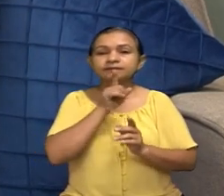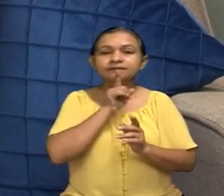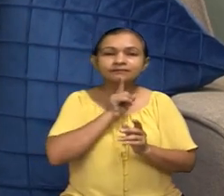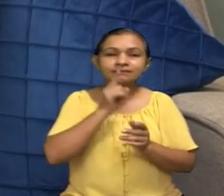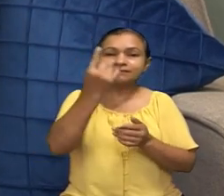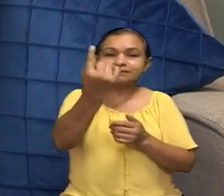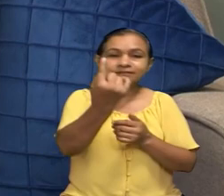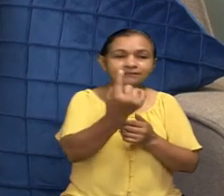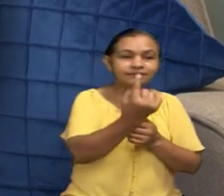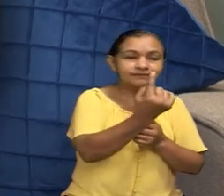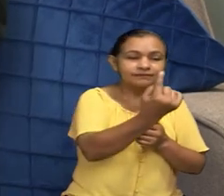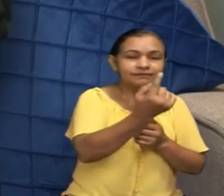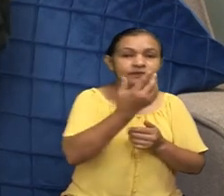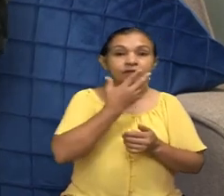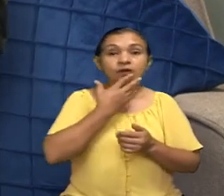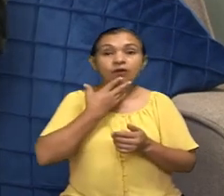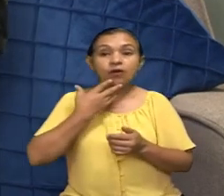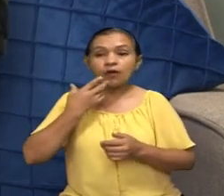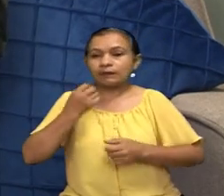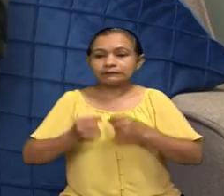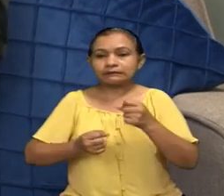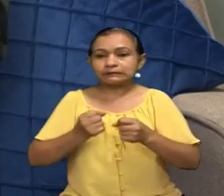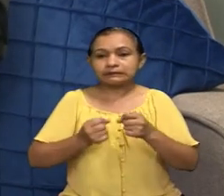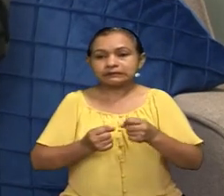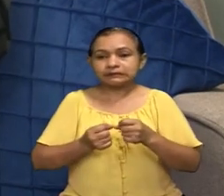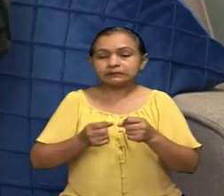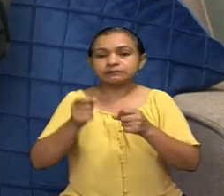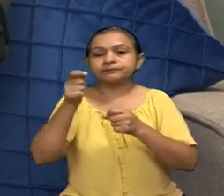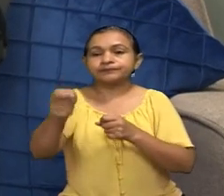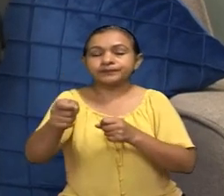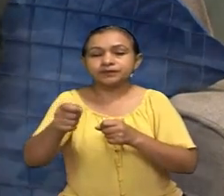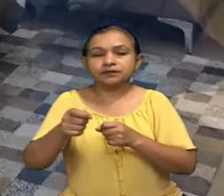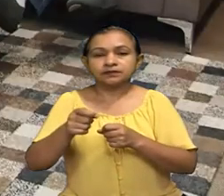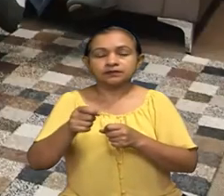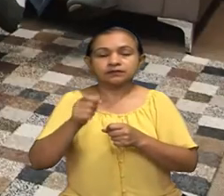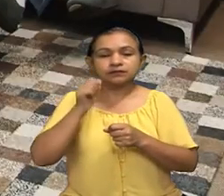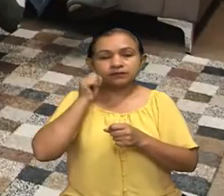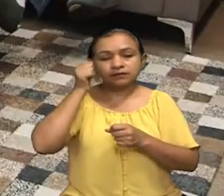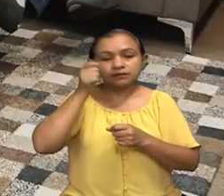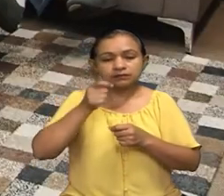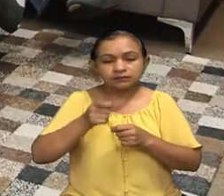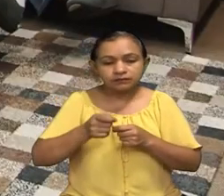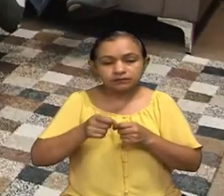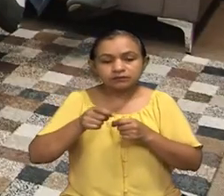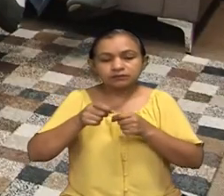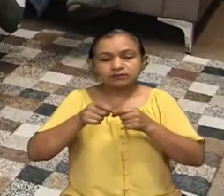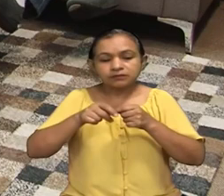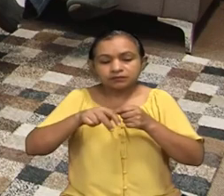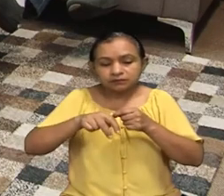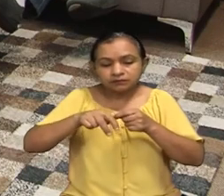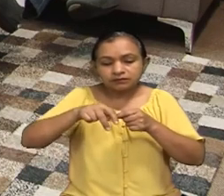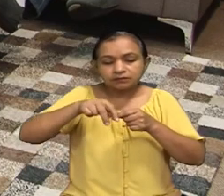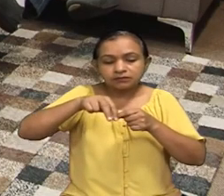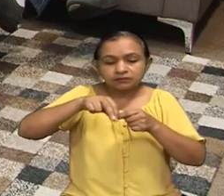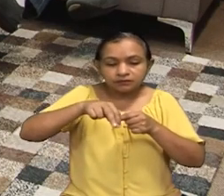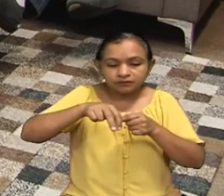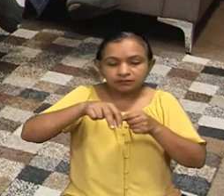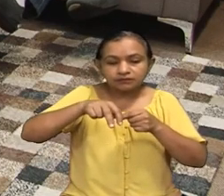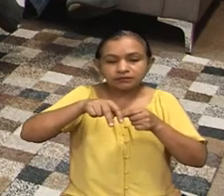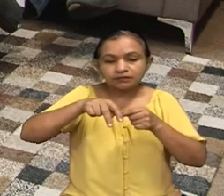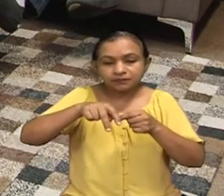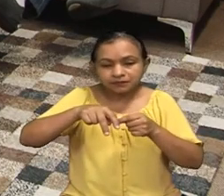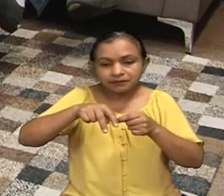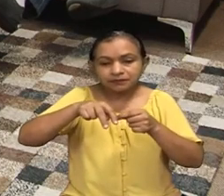porque un joven va rápido a la ventanilla, pero un adulto mayor va caminando a ese